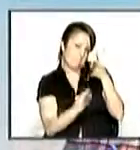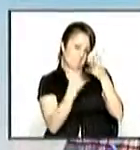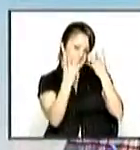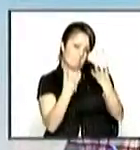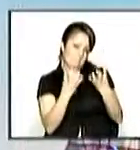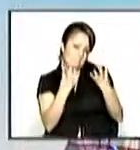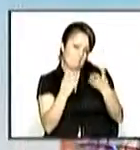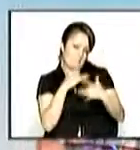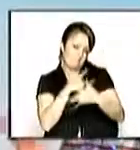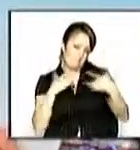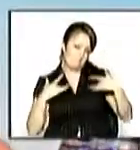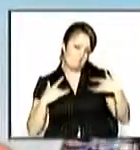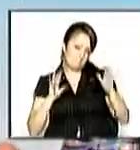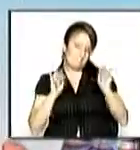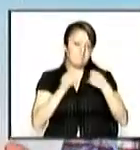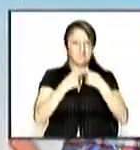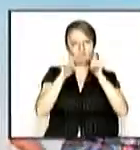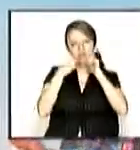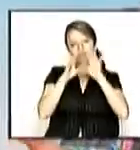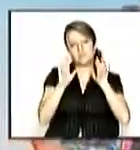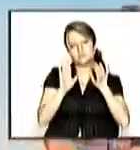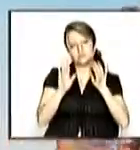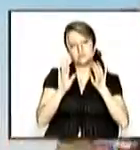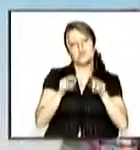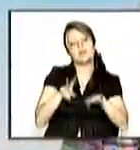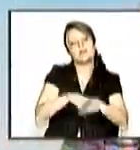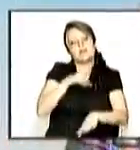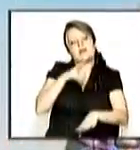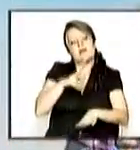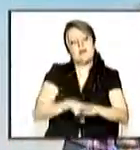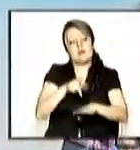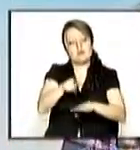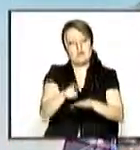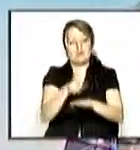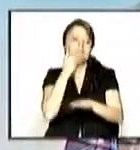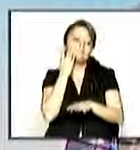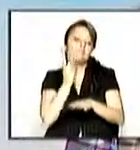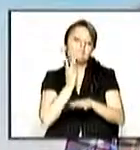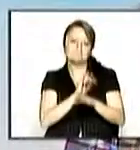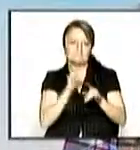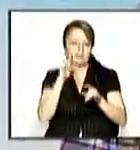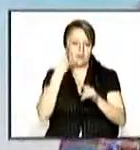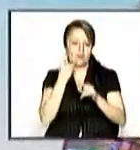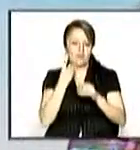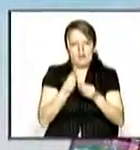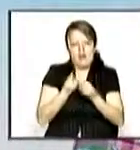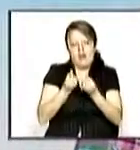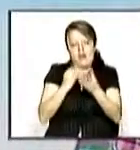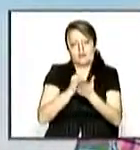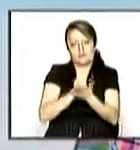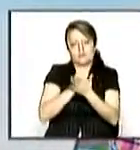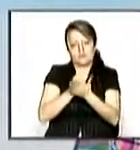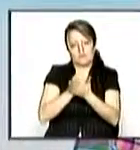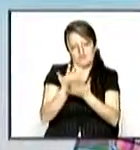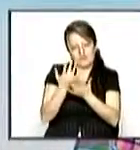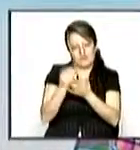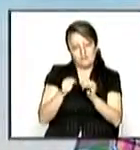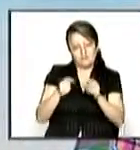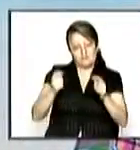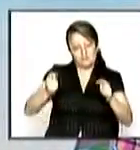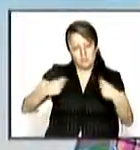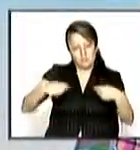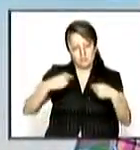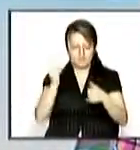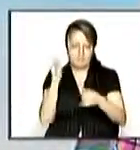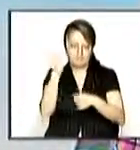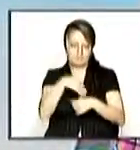más orgánicas, más biológicas, más asimilables por el cuerpo, que van a ser de gran beneficio. Todo esto después de este corte de comerciales.